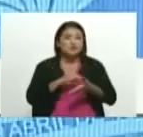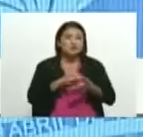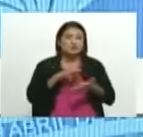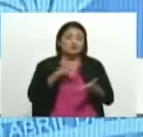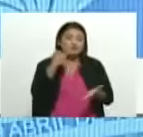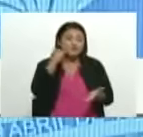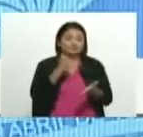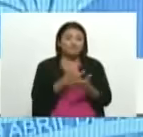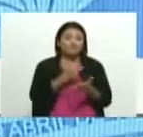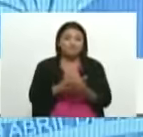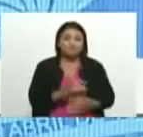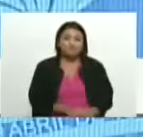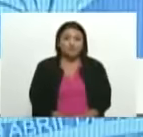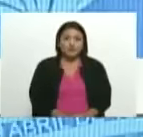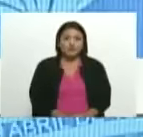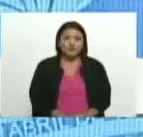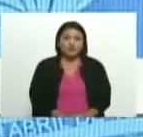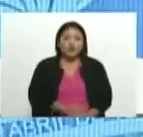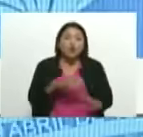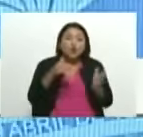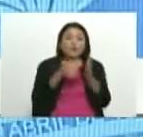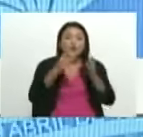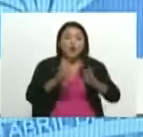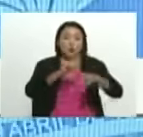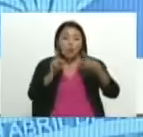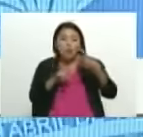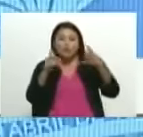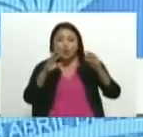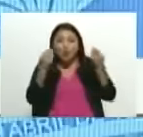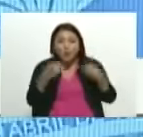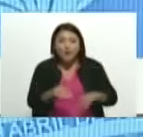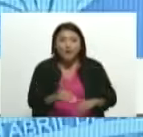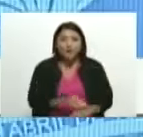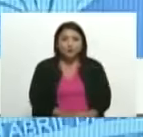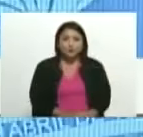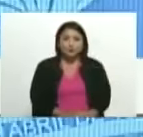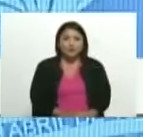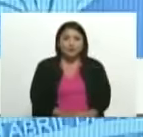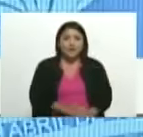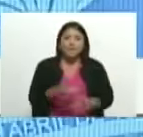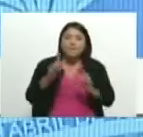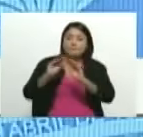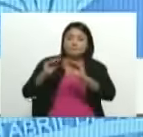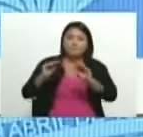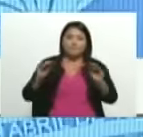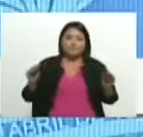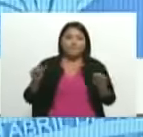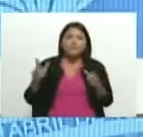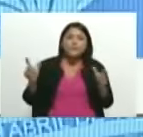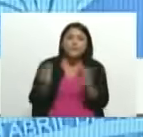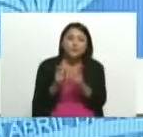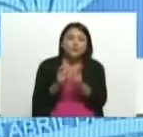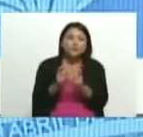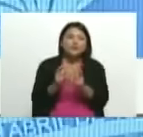punto cuarto de este acuerdo, estamos solicitando una urgente reunión de la Comisión de Verificación.